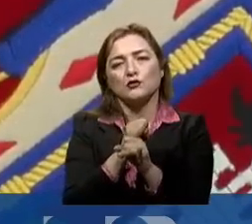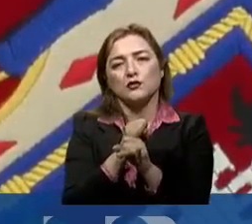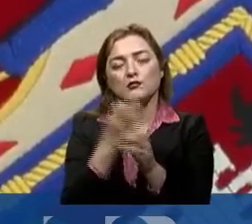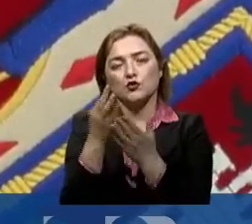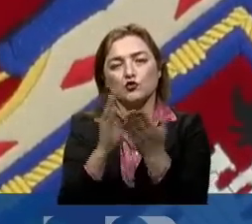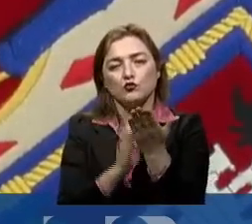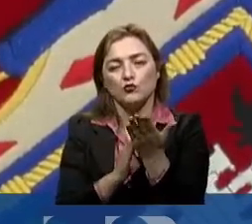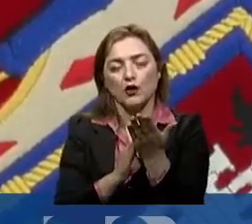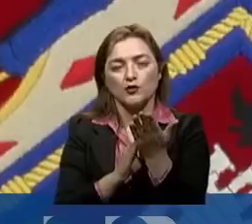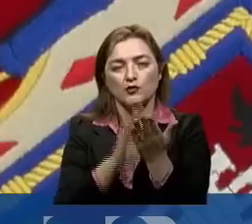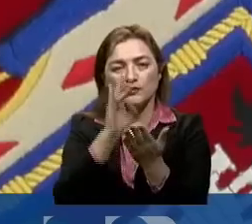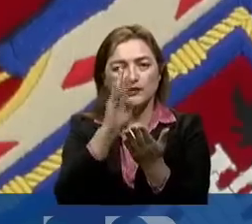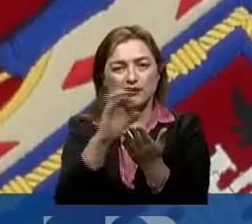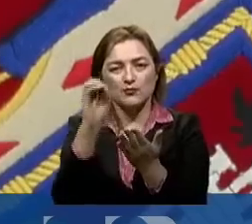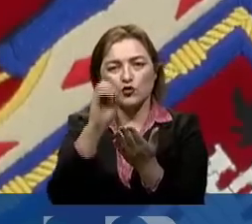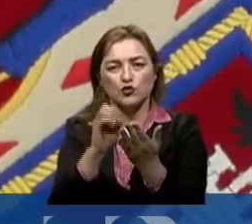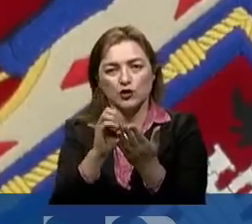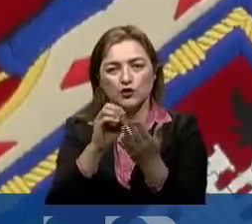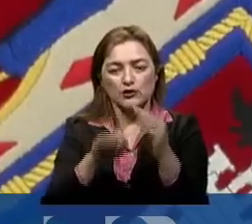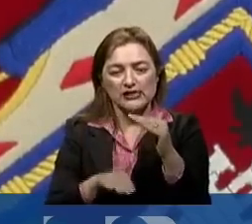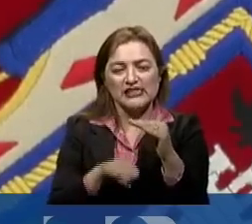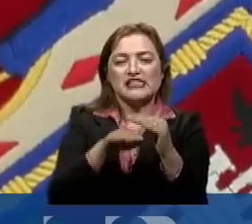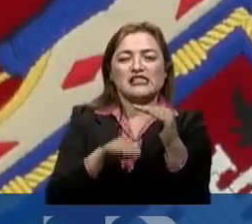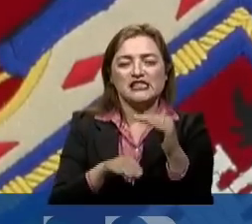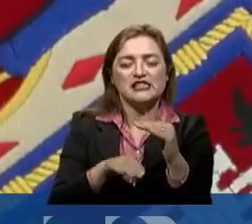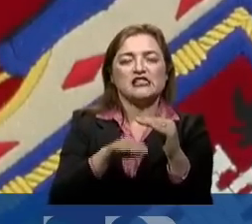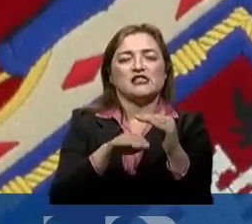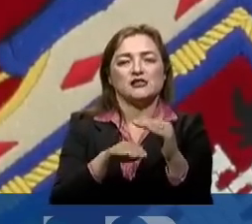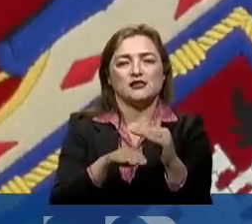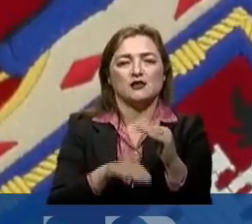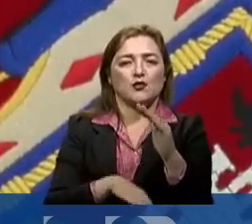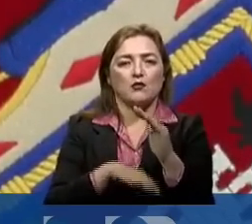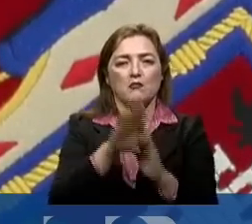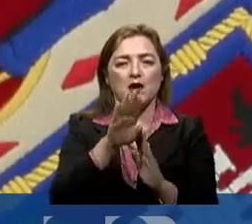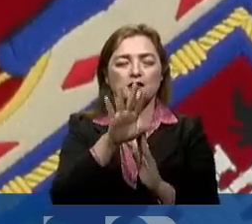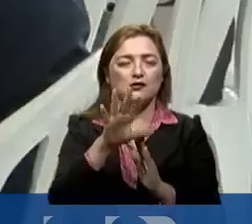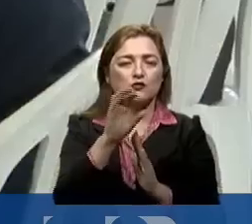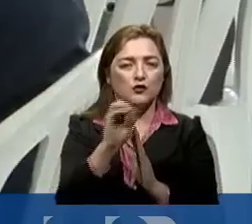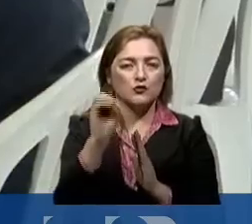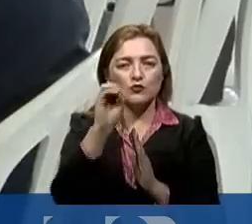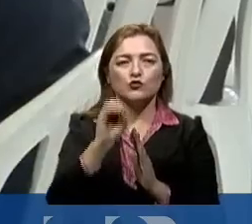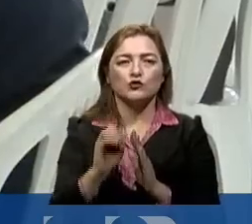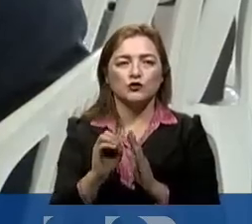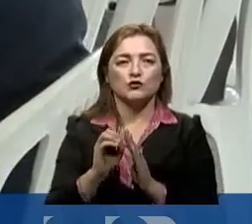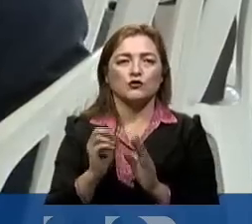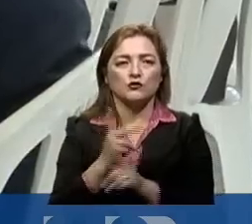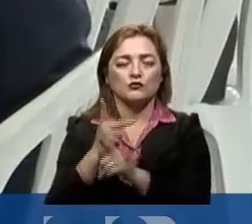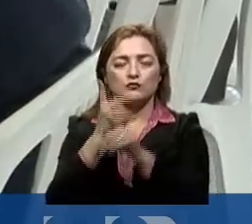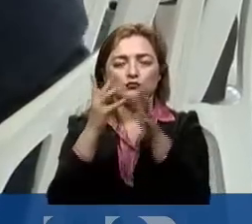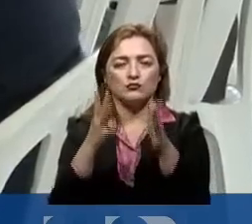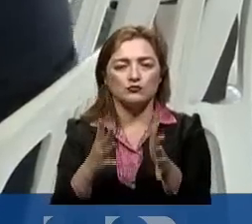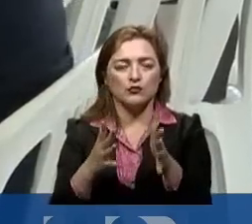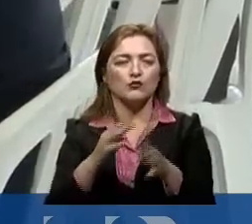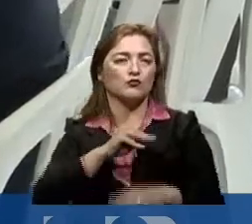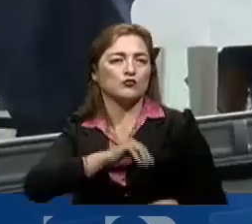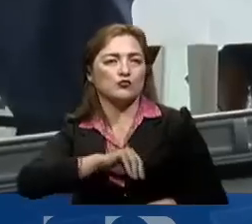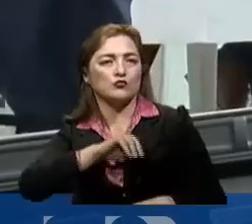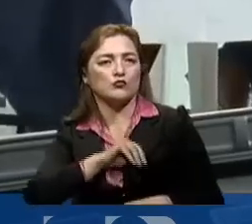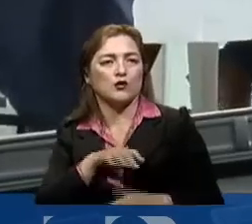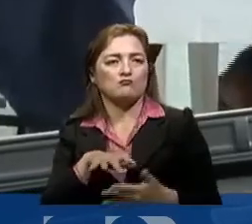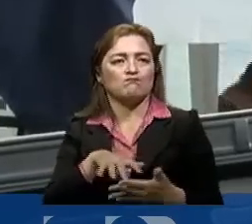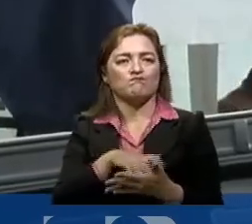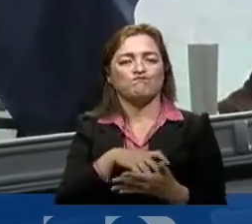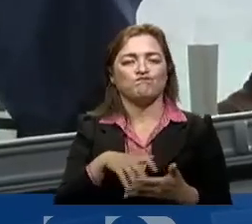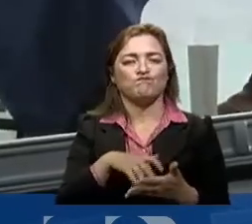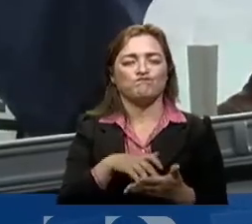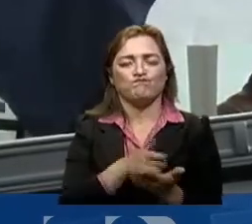alcanzar ese 70% de ejecución, pero que sí superaron el 50%. Los concejales metropolitanos, por su parte,